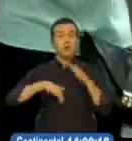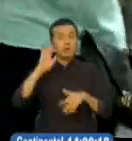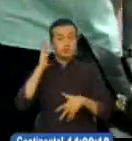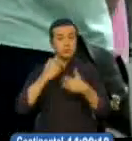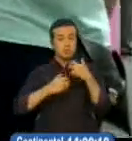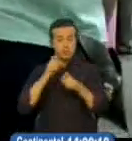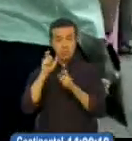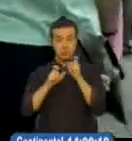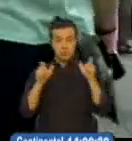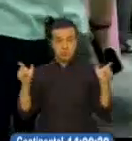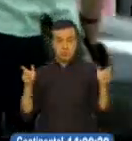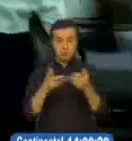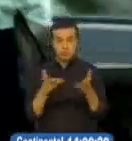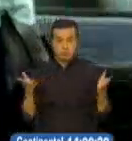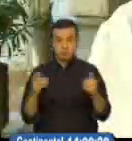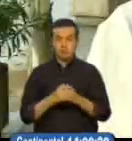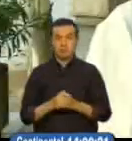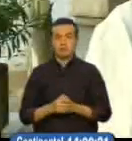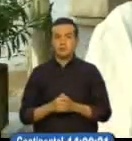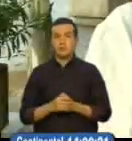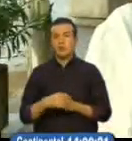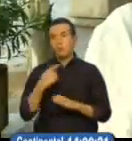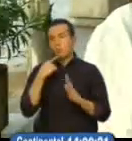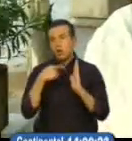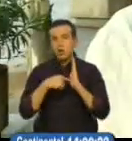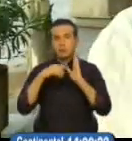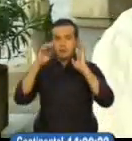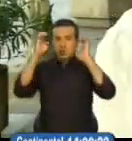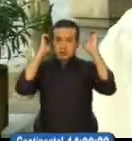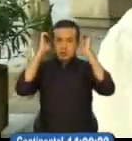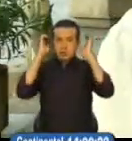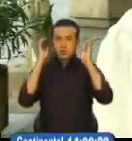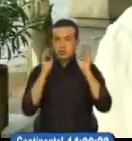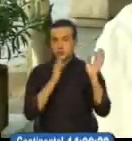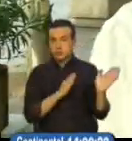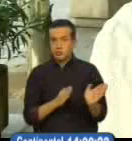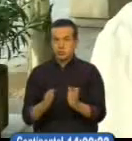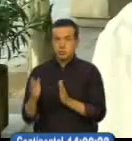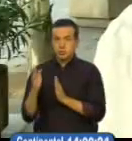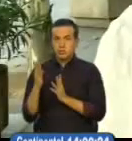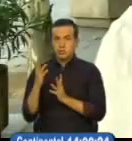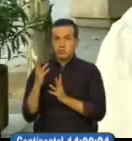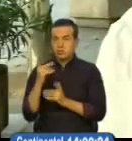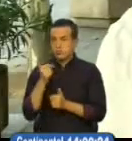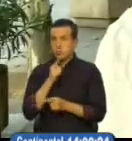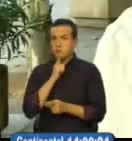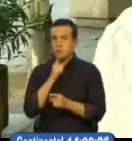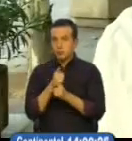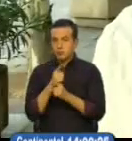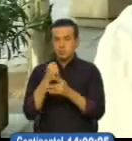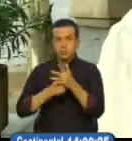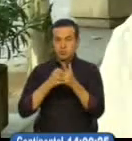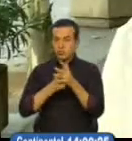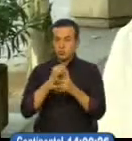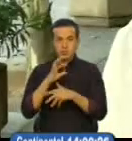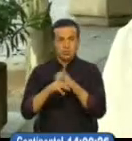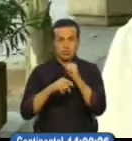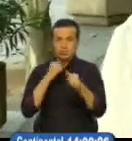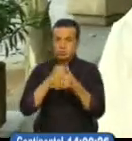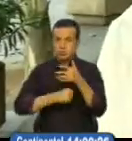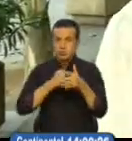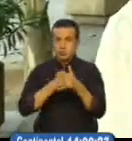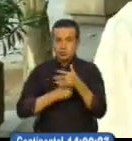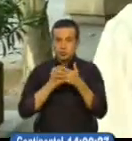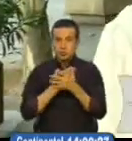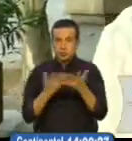los ciudadanos. La creación de una estrategia para que efectivamente pues sea factible esta lucha contra la corrupción